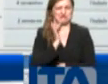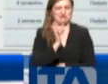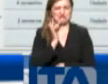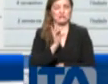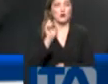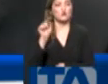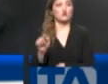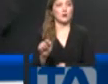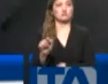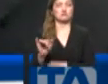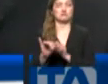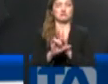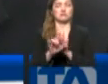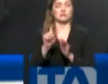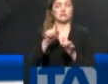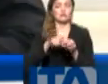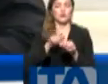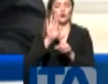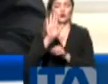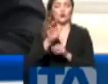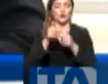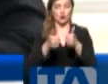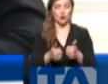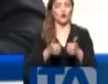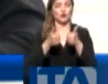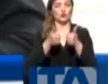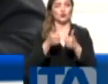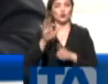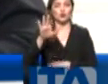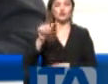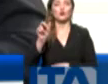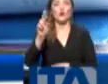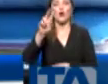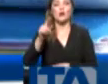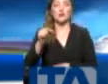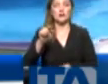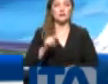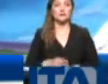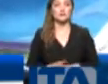u omisiones en la inscripción de la candidatura de José Tuárez